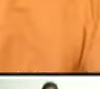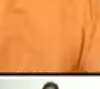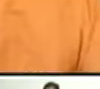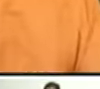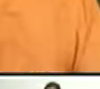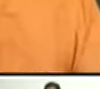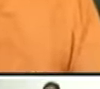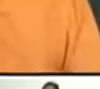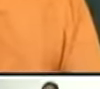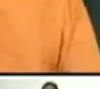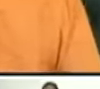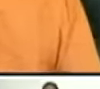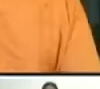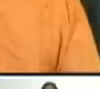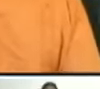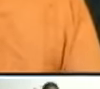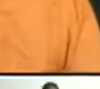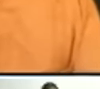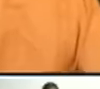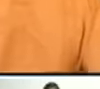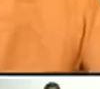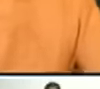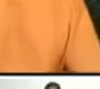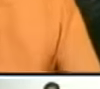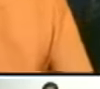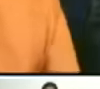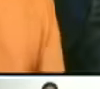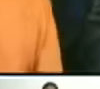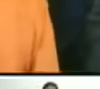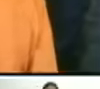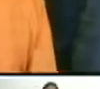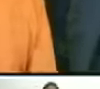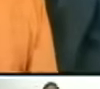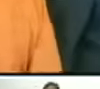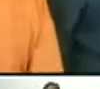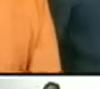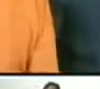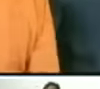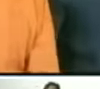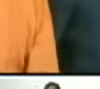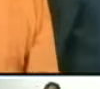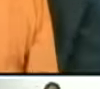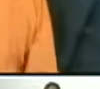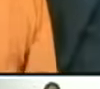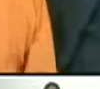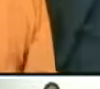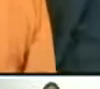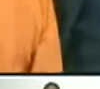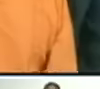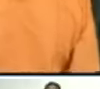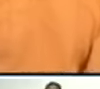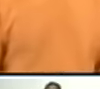las cancillerías, para establecer una agenda